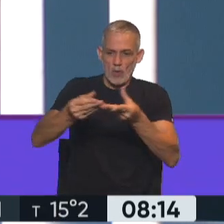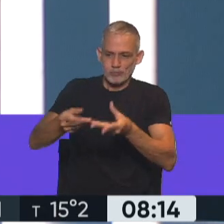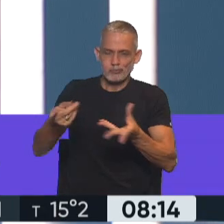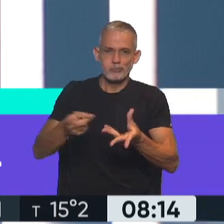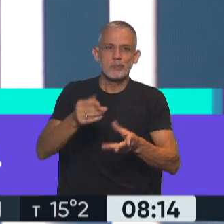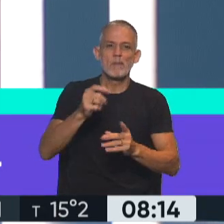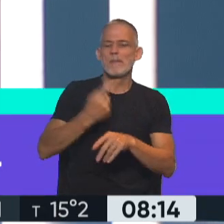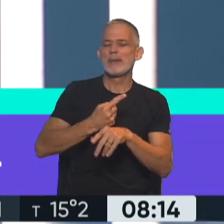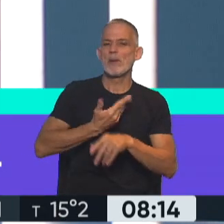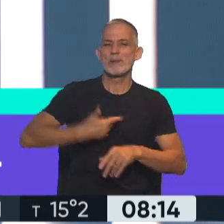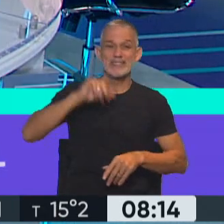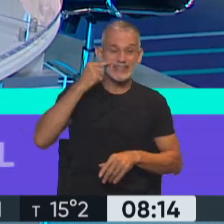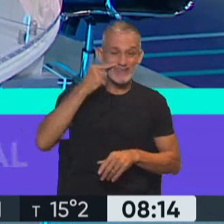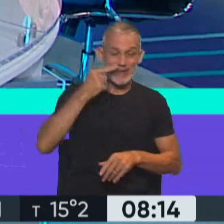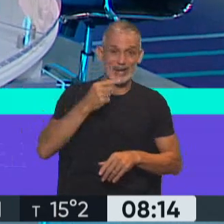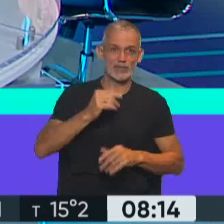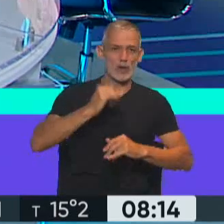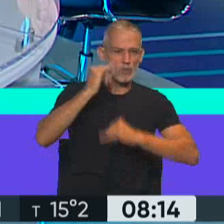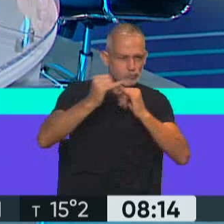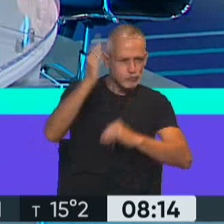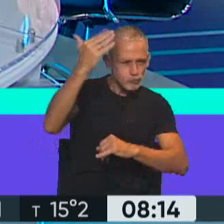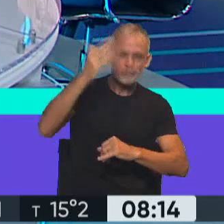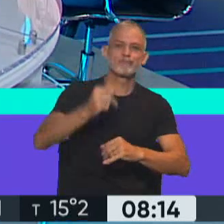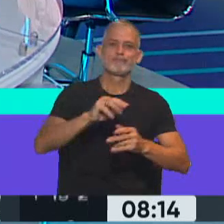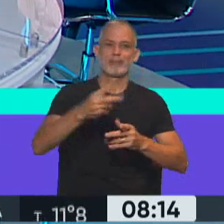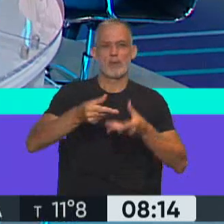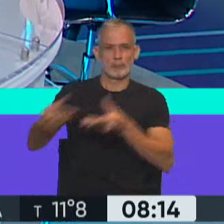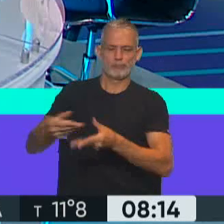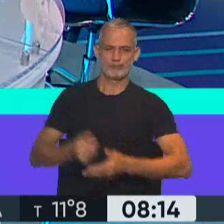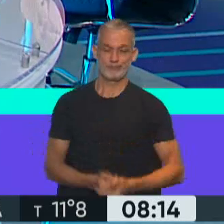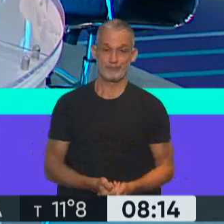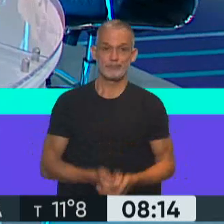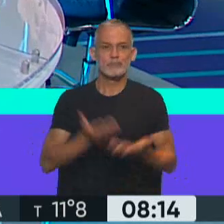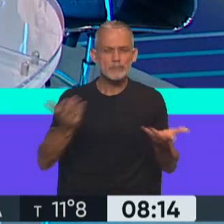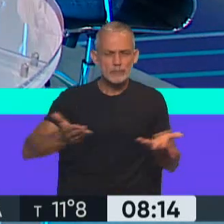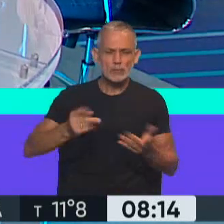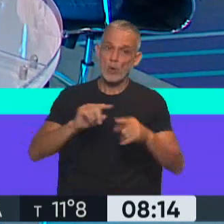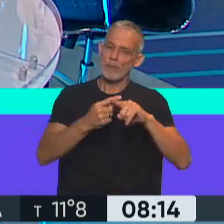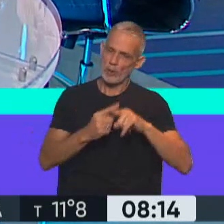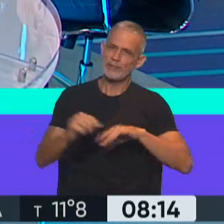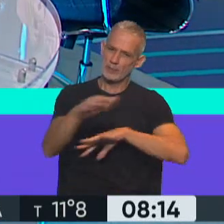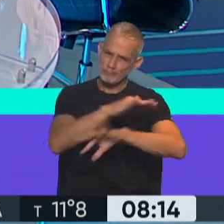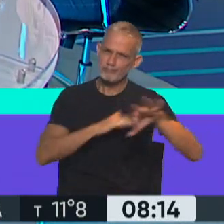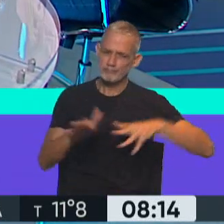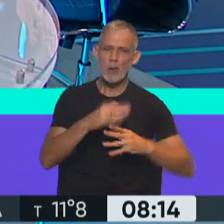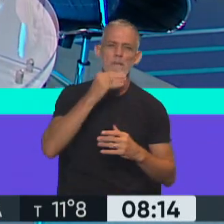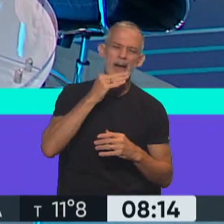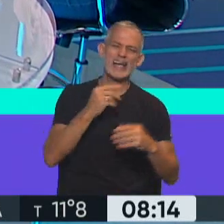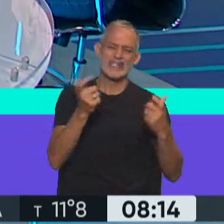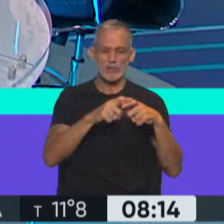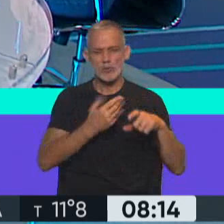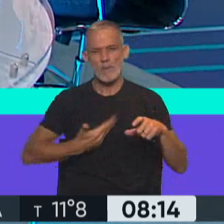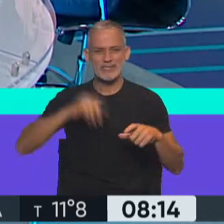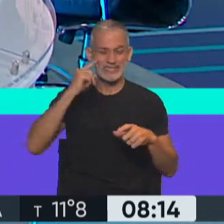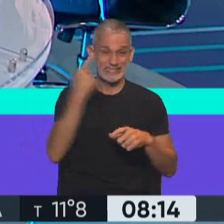del mensaje del presidente Alberto Fernández. En estas horas hubo mucho movimiento político. De hecho, sabemos, vos hablabas de esta reunión de Sergio Massa, el presidente de la Cámara